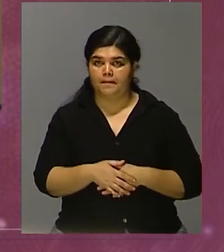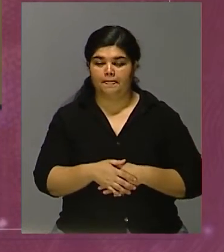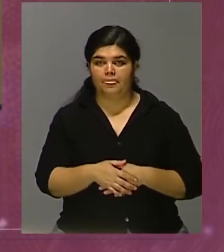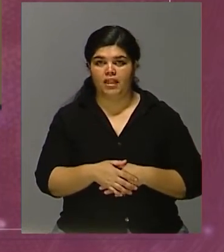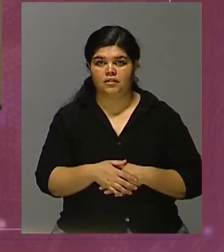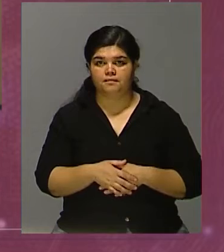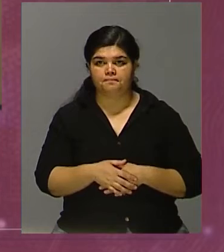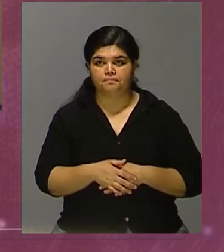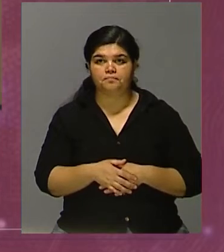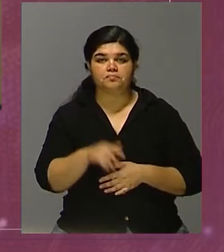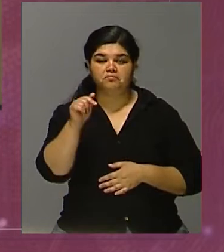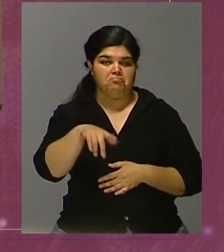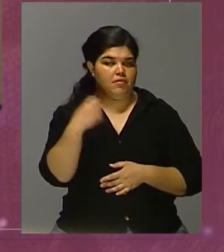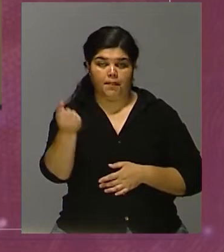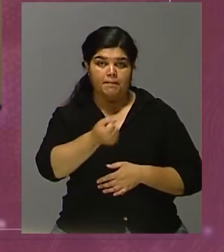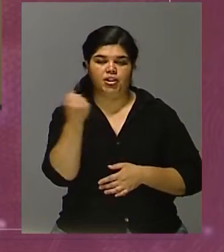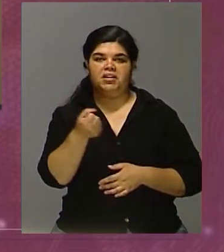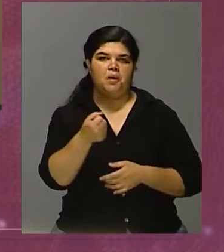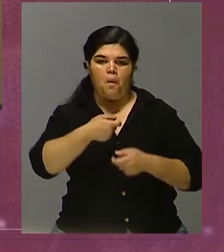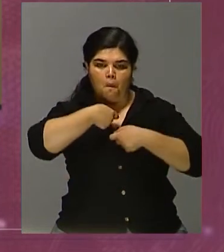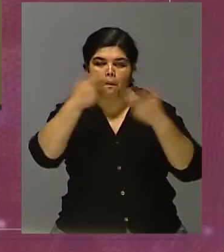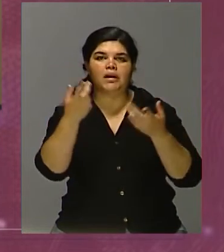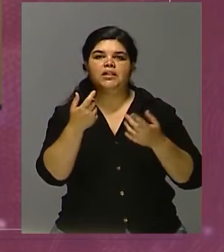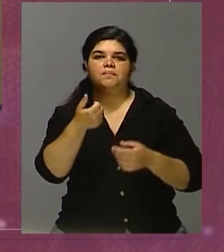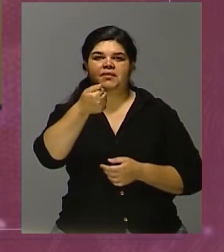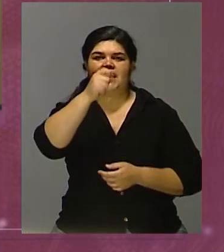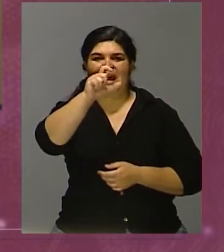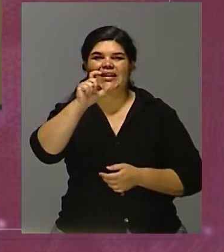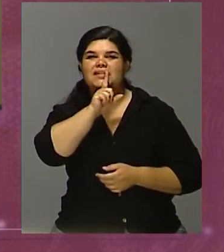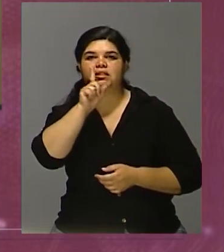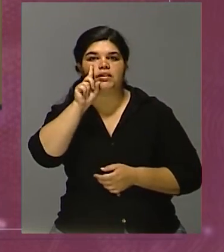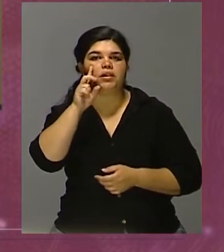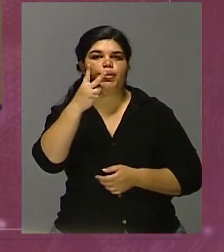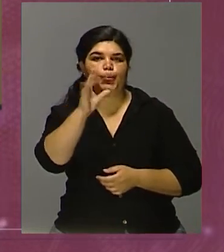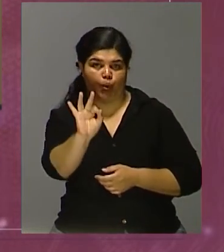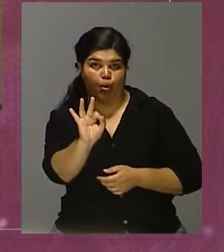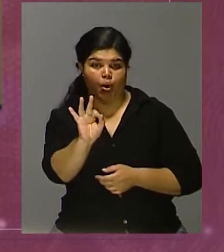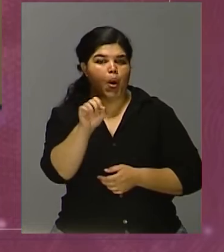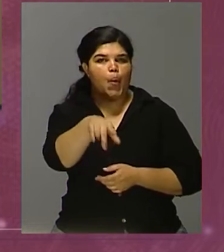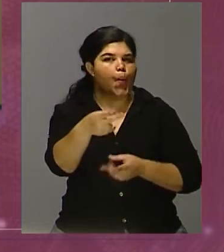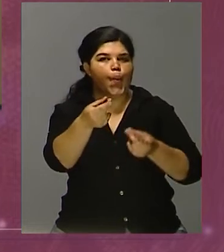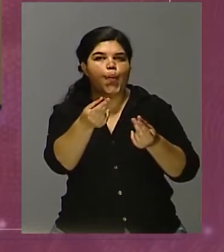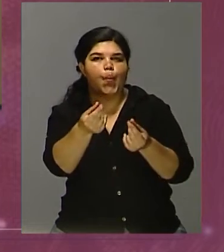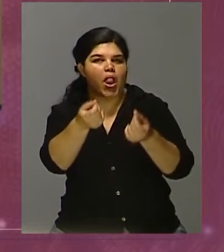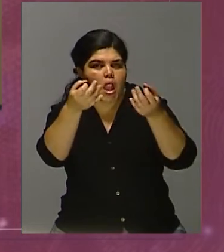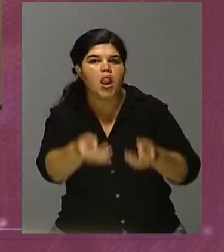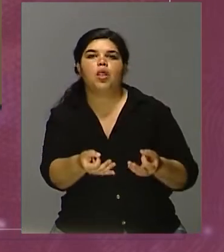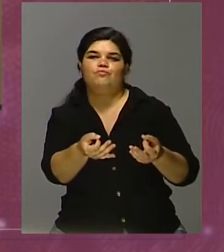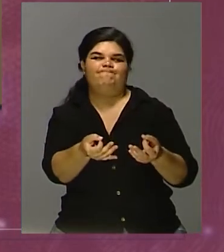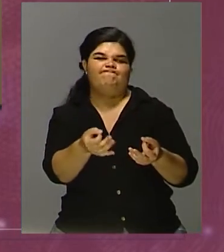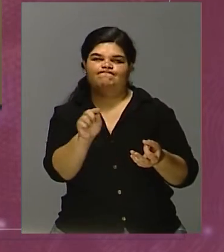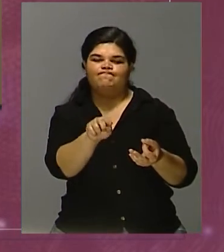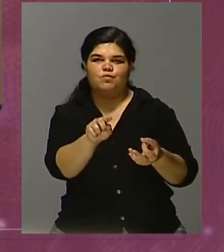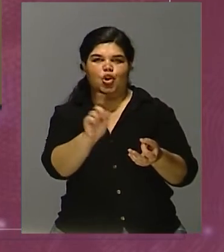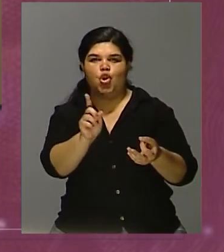cualquier clase de activo, eso no vale el precio que me están pidiendo. Esa es una frase que por más que sea muy